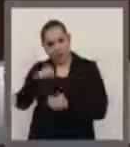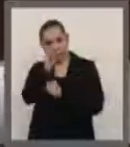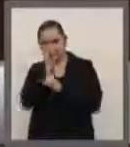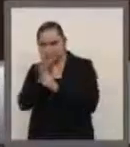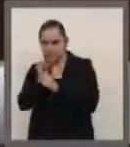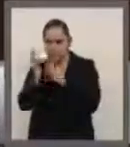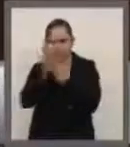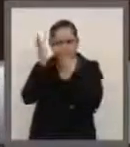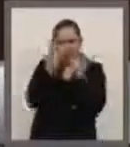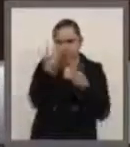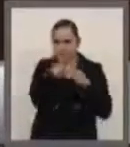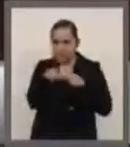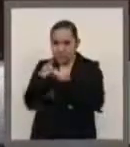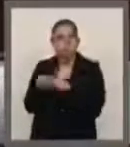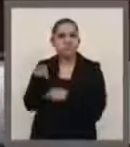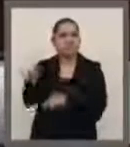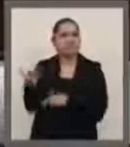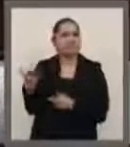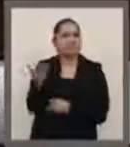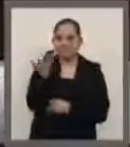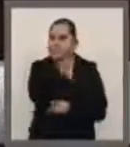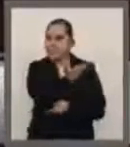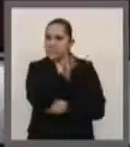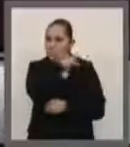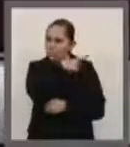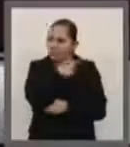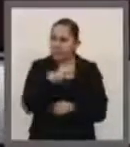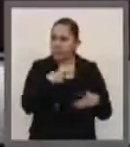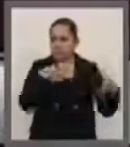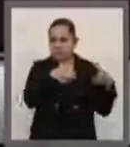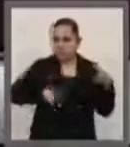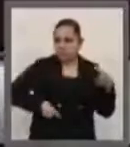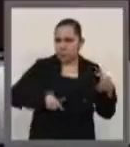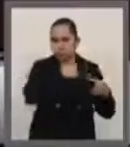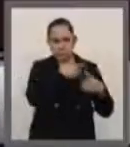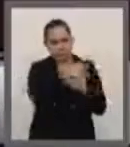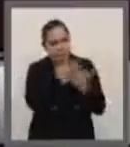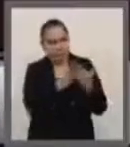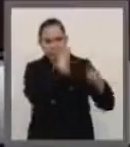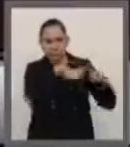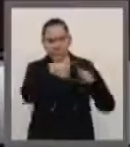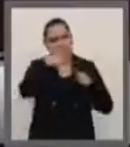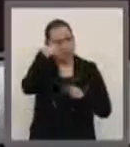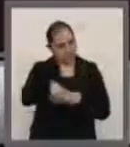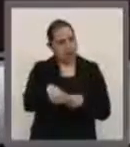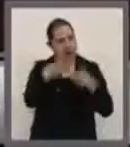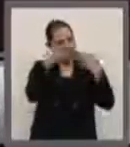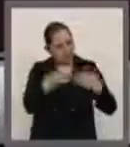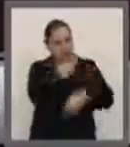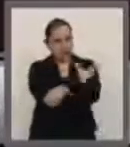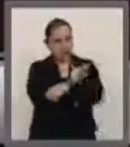reclamado enérgicamente políticas públicas que fortalezcan al sector y a la transparencia en el uso de los